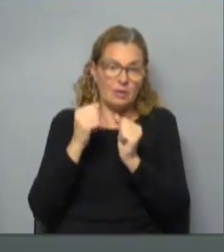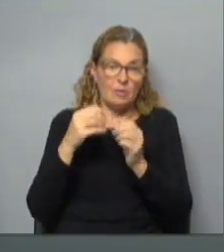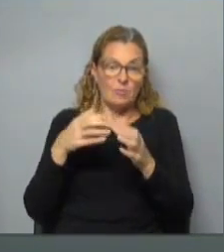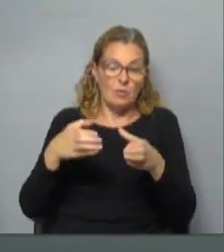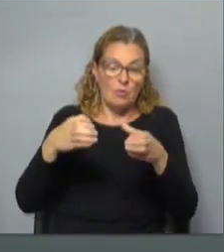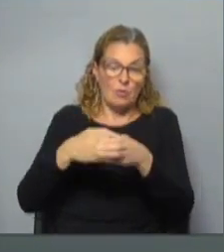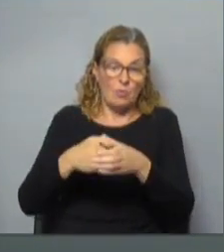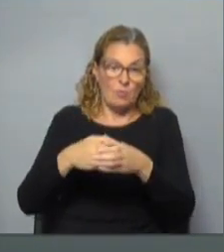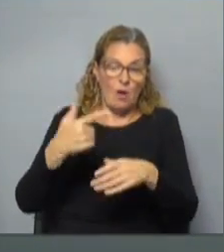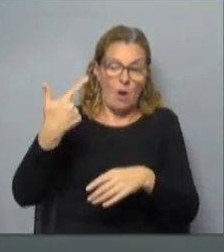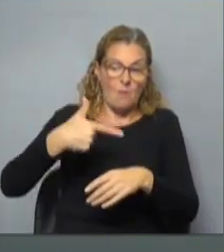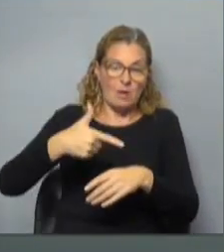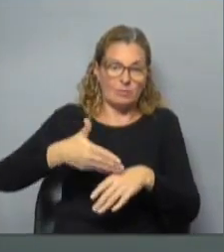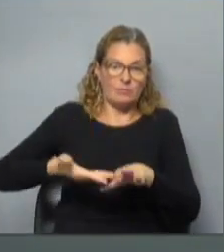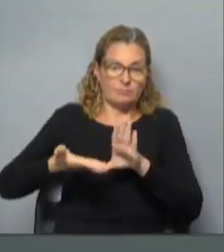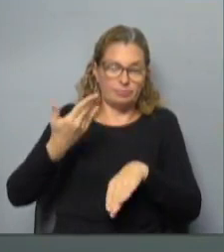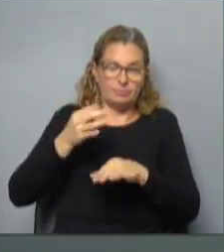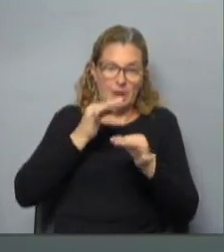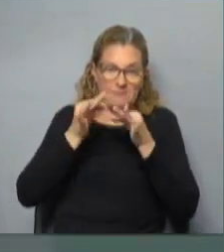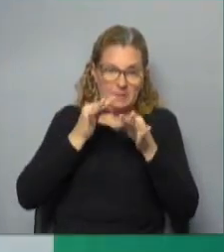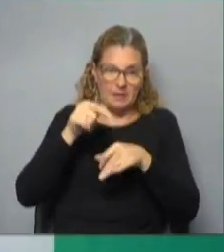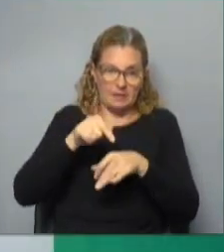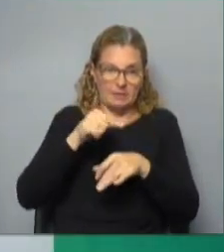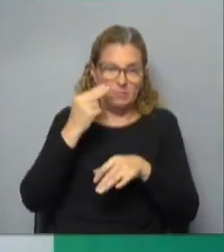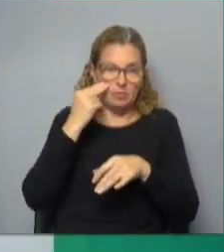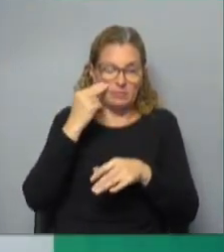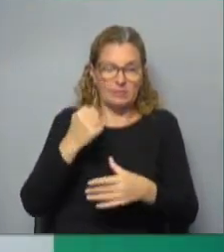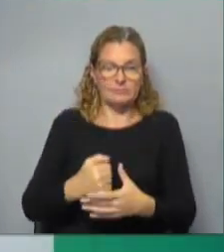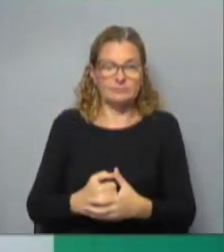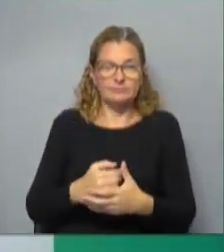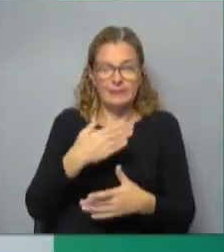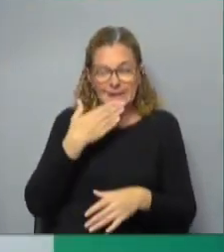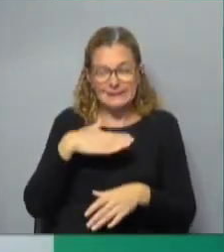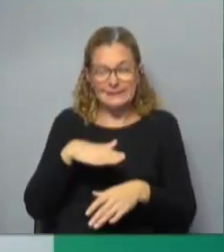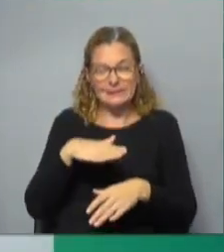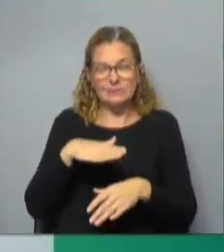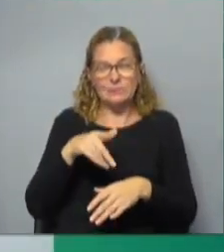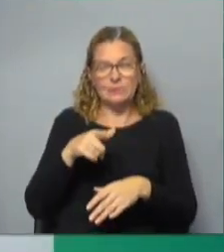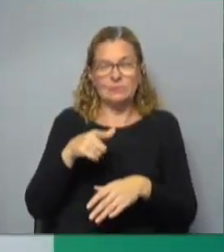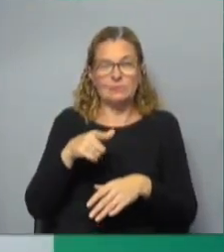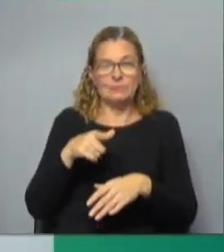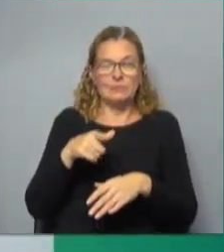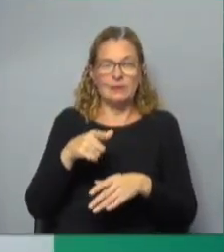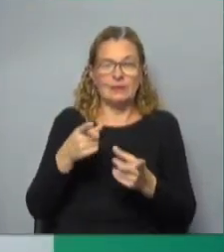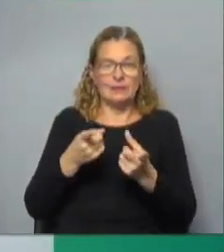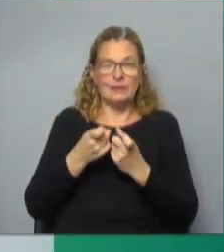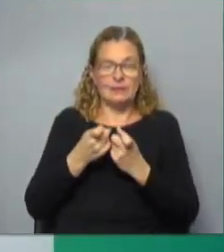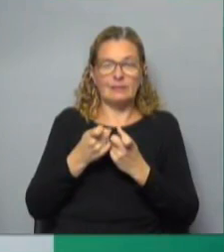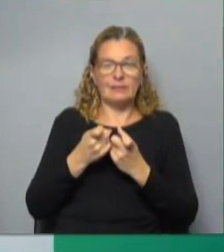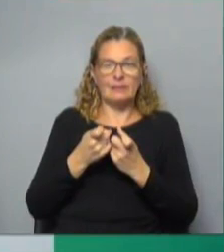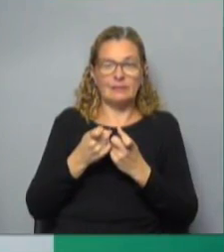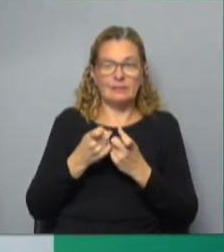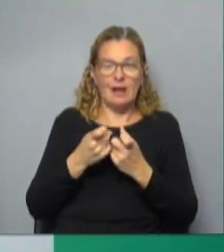aumento de los combustibles explica esta decisión que entendemos que se necesita una